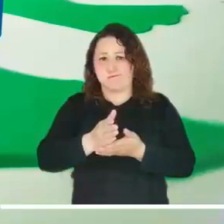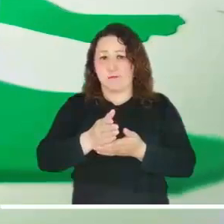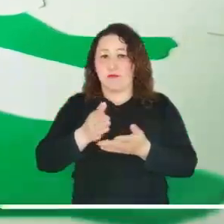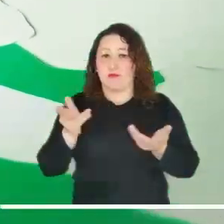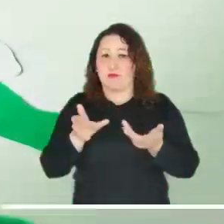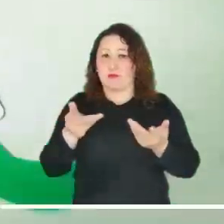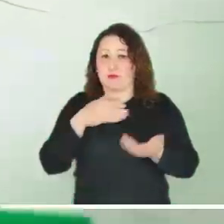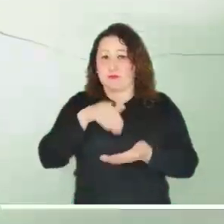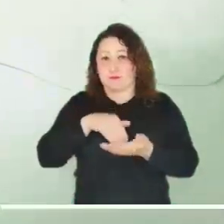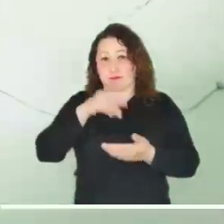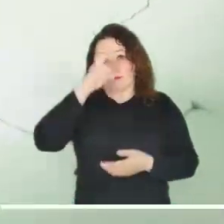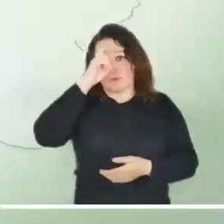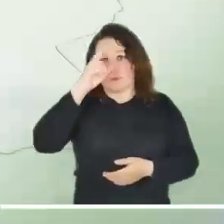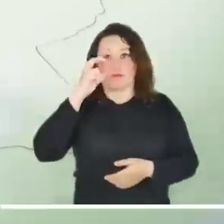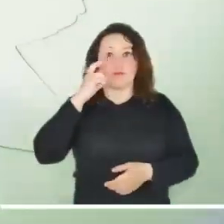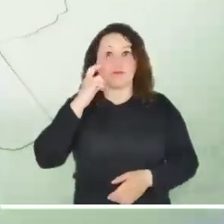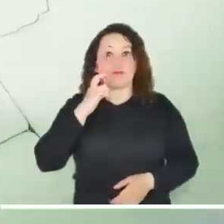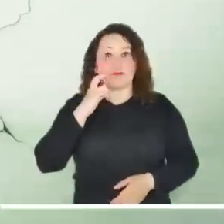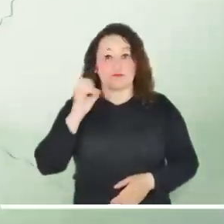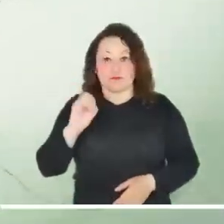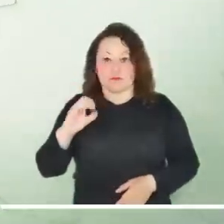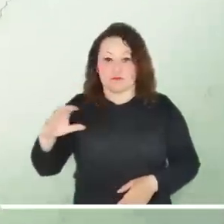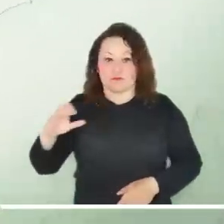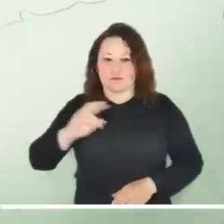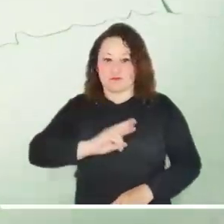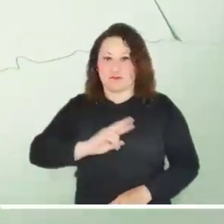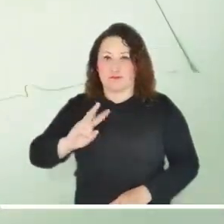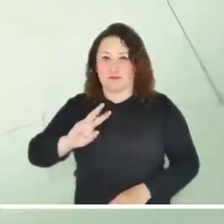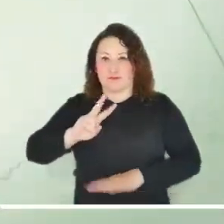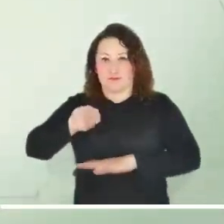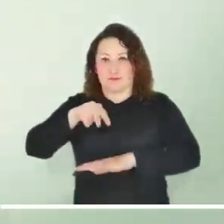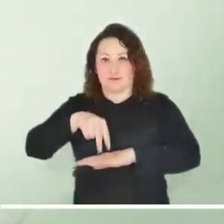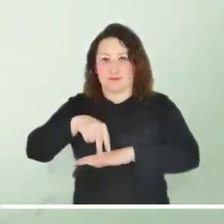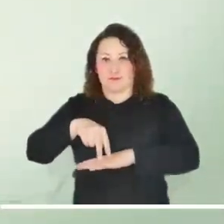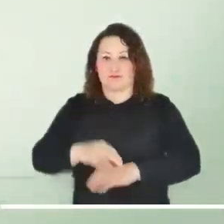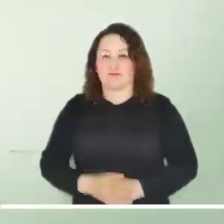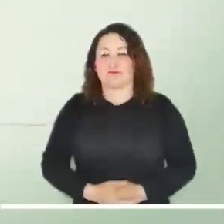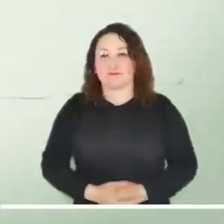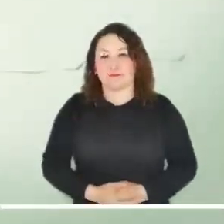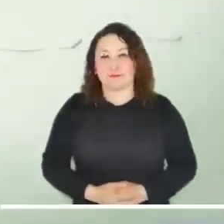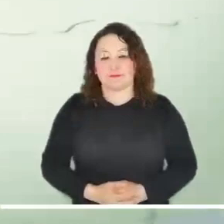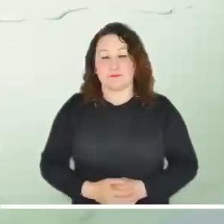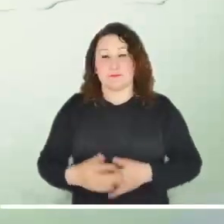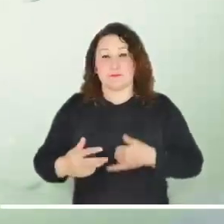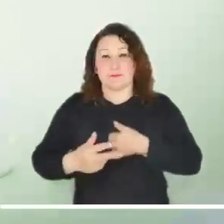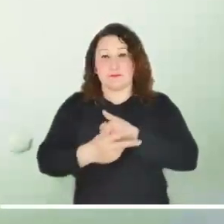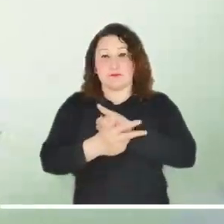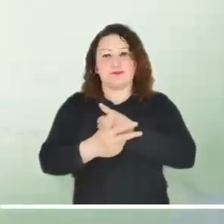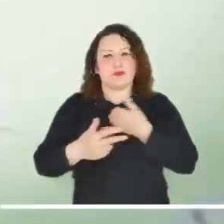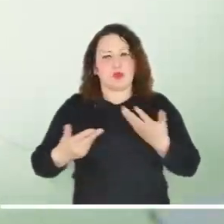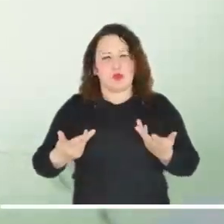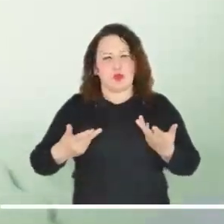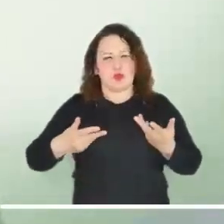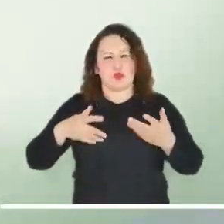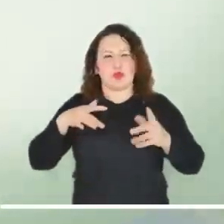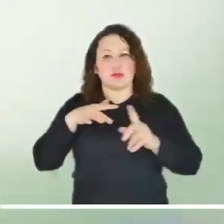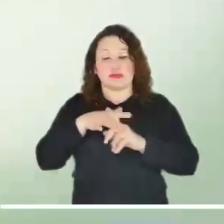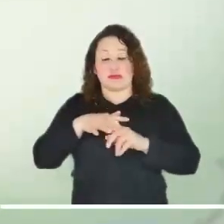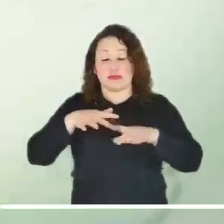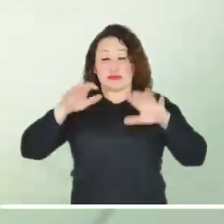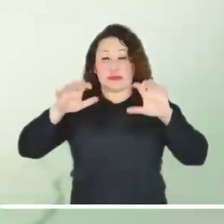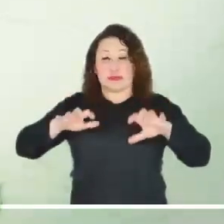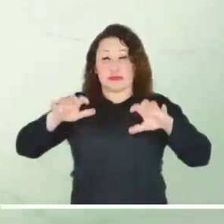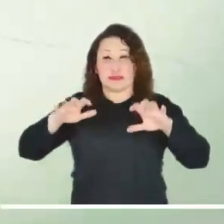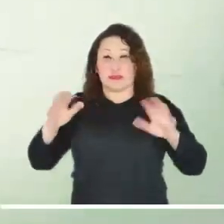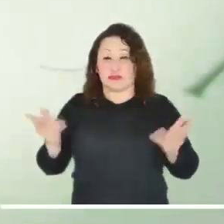seguirán presentando en sectores del centro y norte de Chocó y el occidente de Valle y Nariño. La zona central recibirá